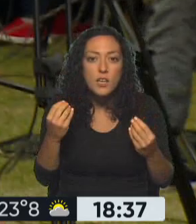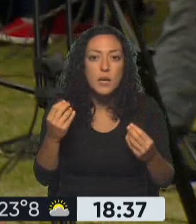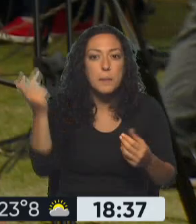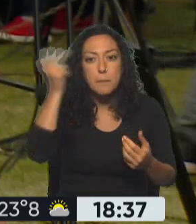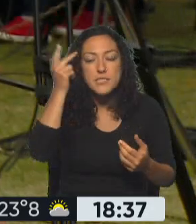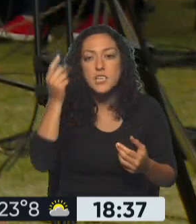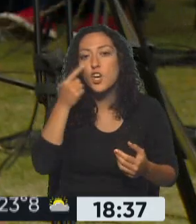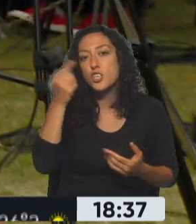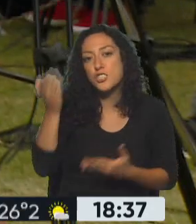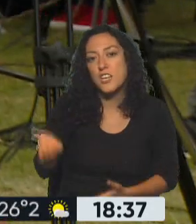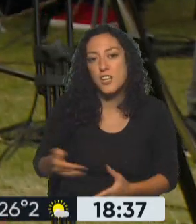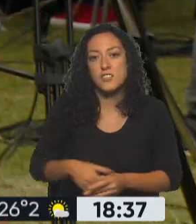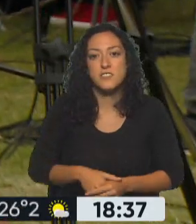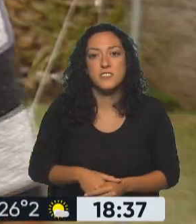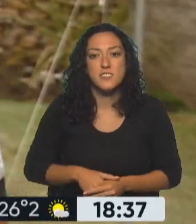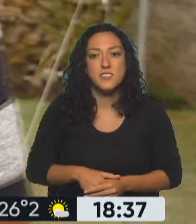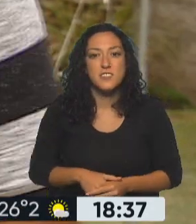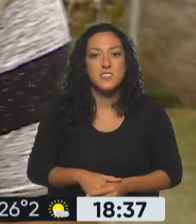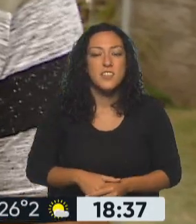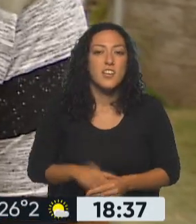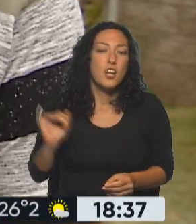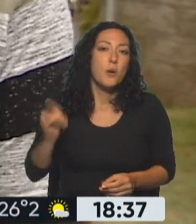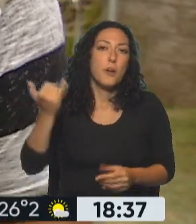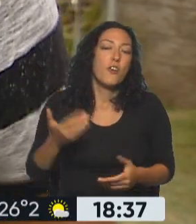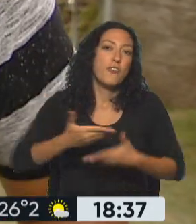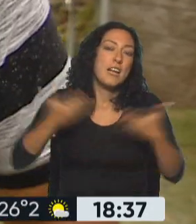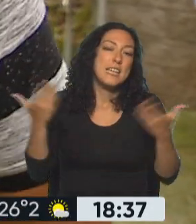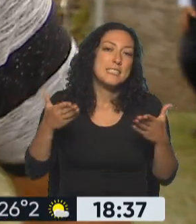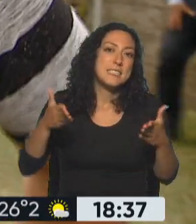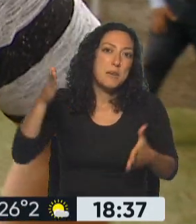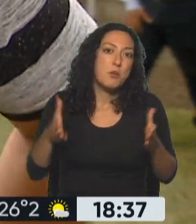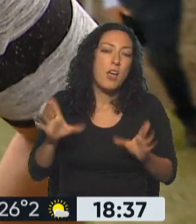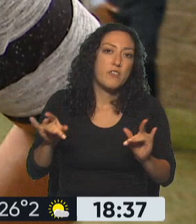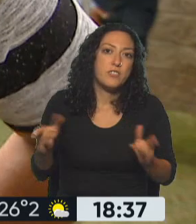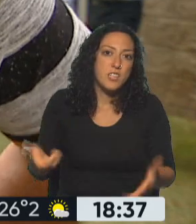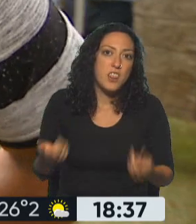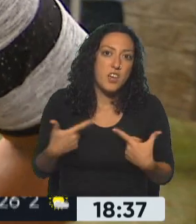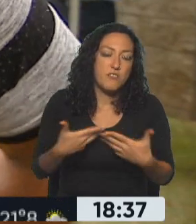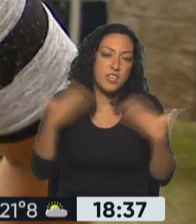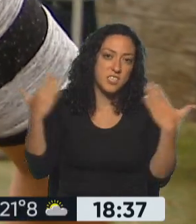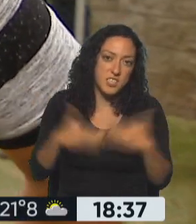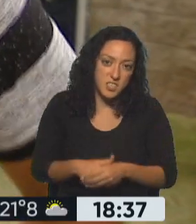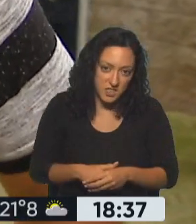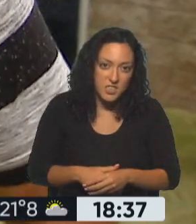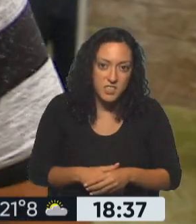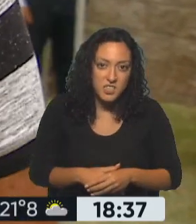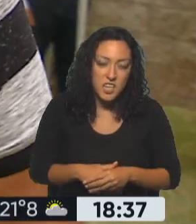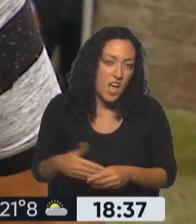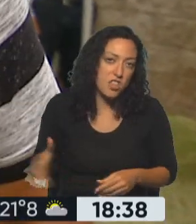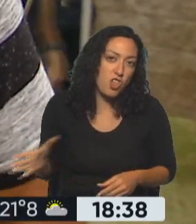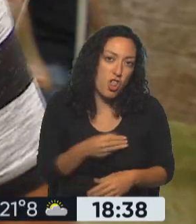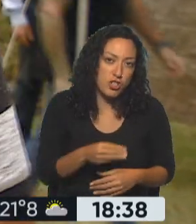Messi. Lo mejor. Nos hizo tan felices en esta época tan dura, ¿viste? La verdad que nos hizo muy felices a